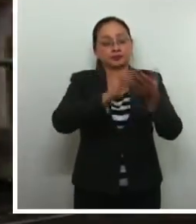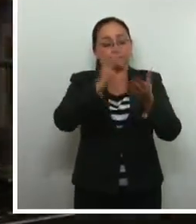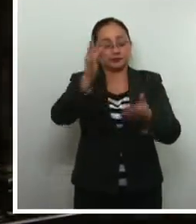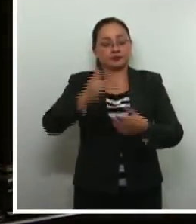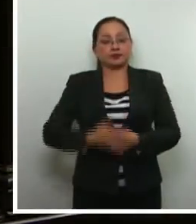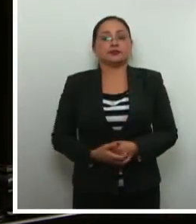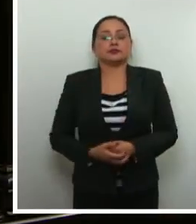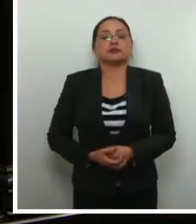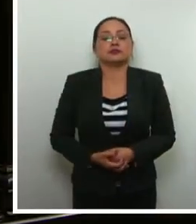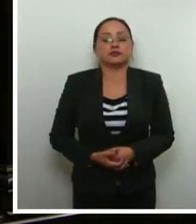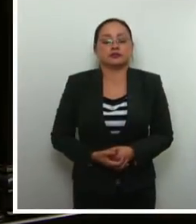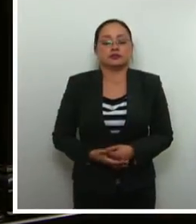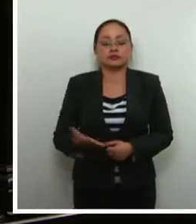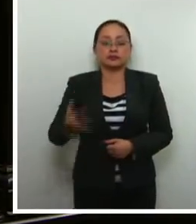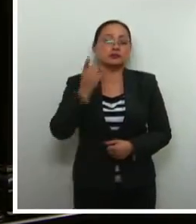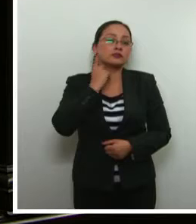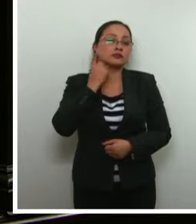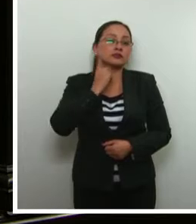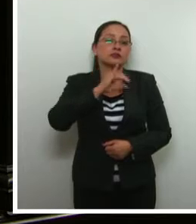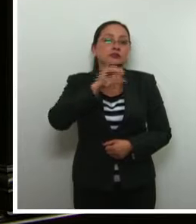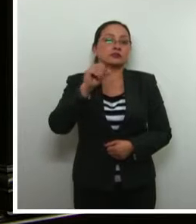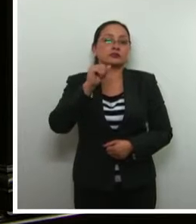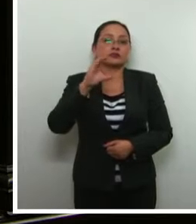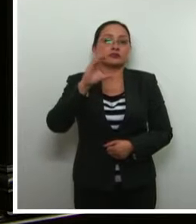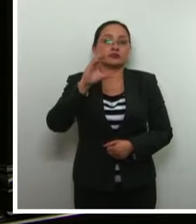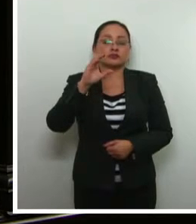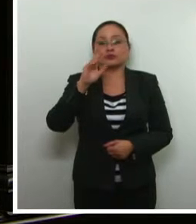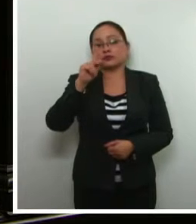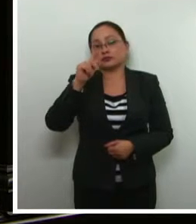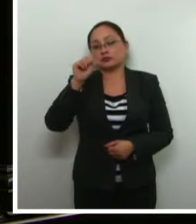gracias. Diputado Jackson.